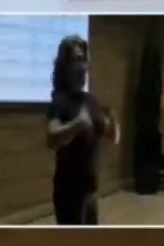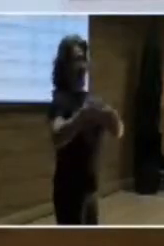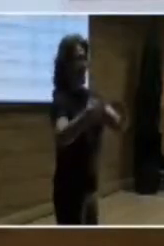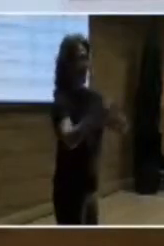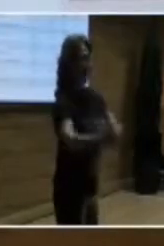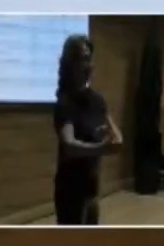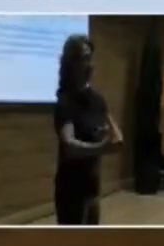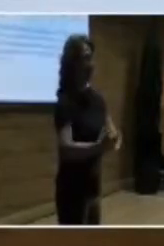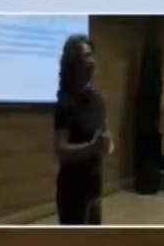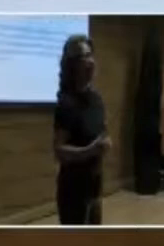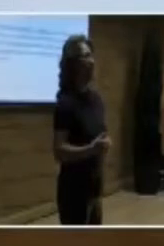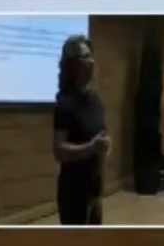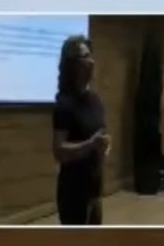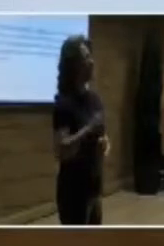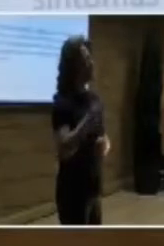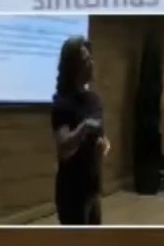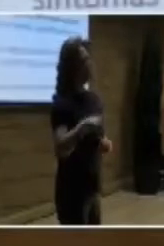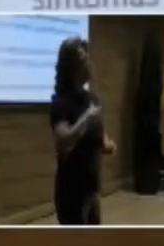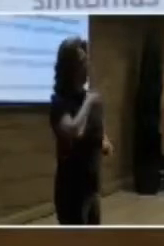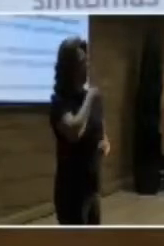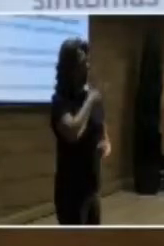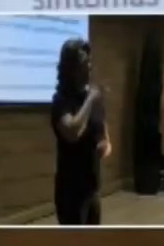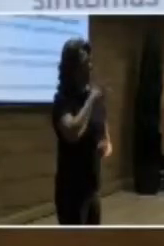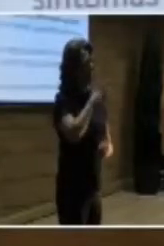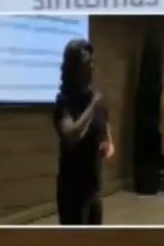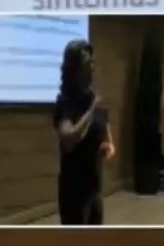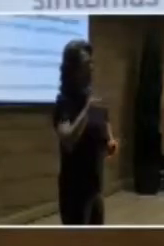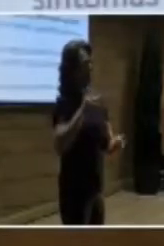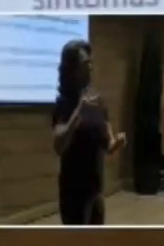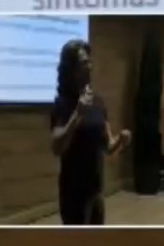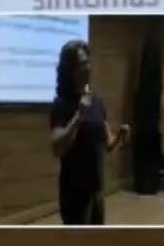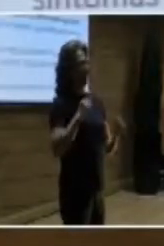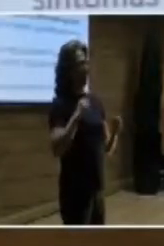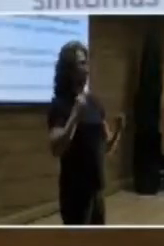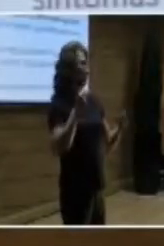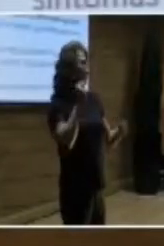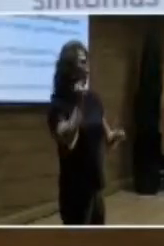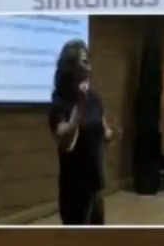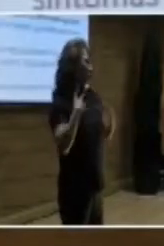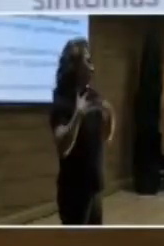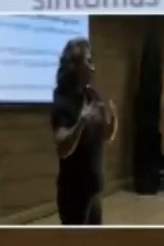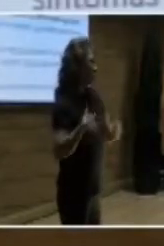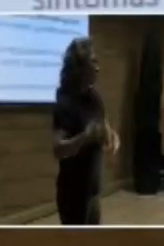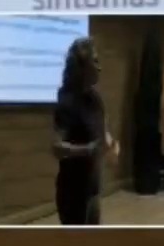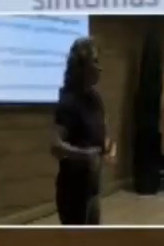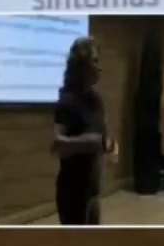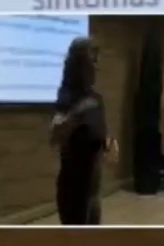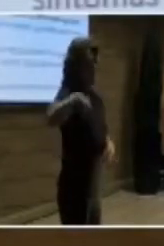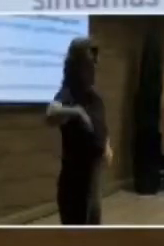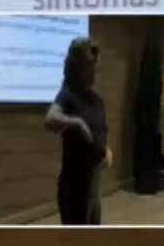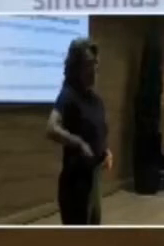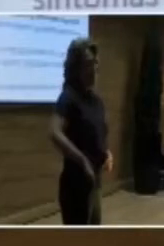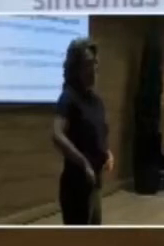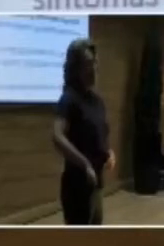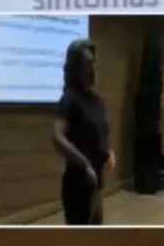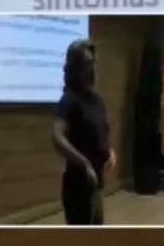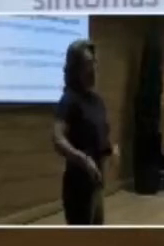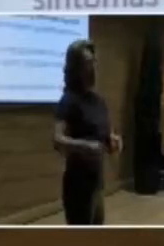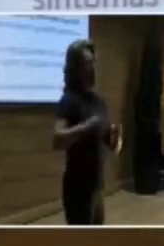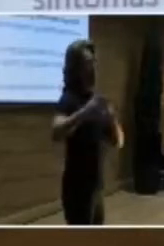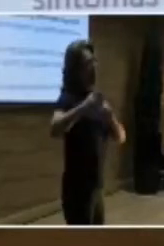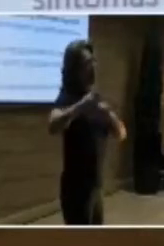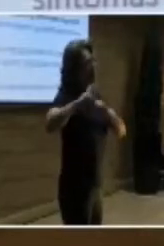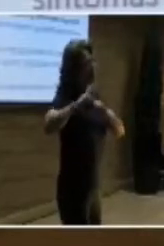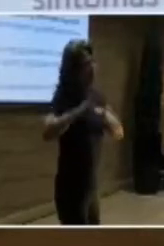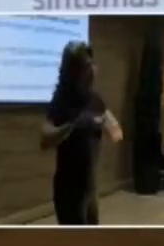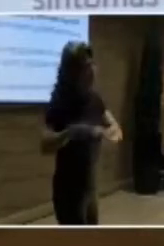Otro motivo del retraso en el diagnóstico está en que los profesionales no tienen buenas herramientas. La principal herramienta para